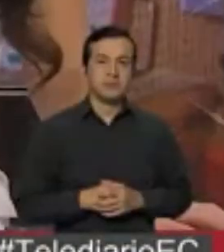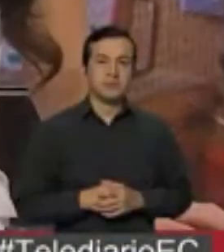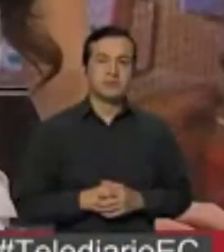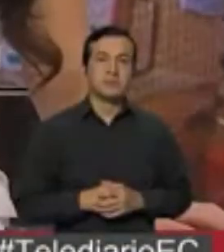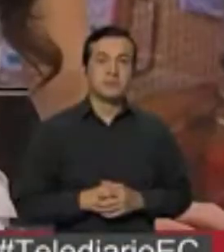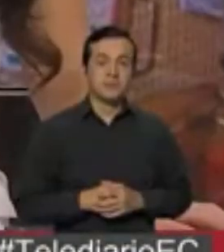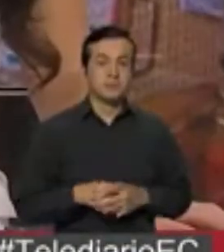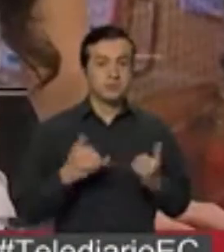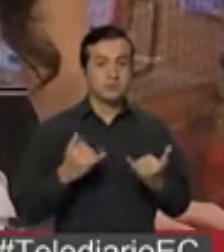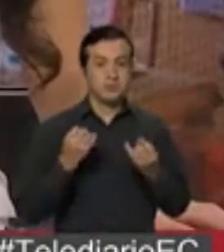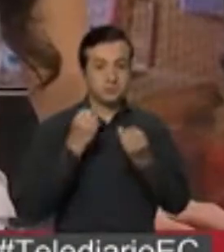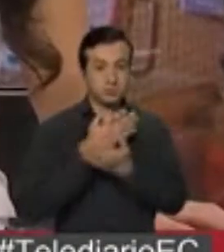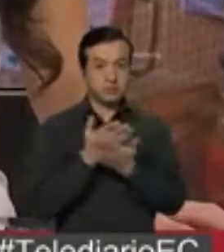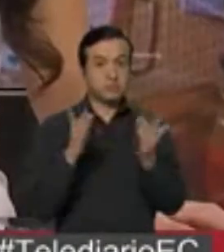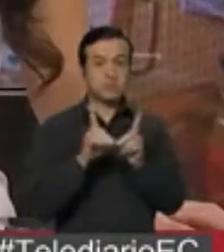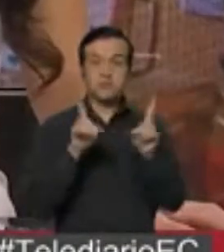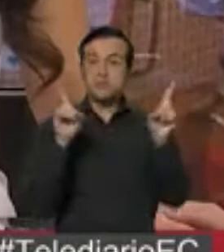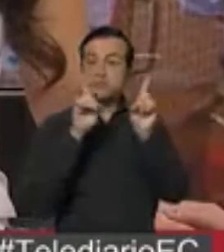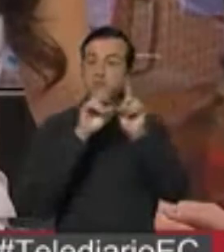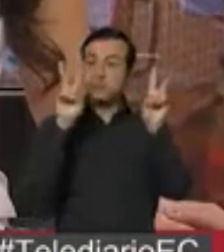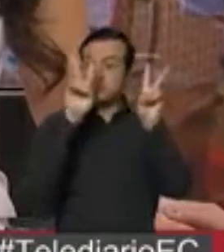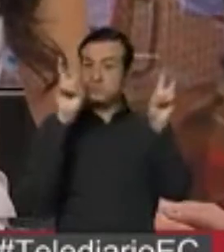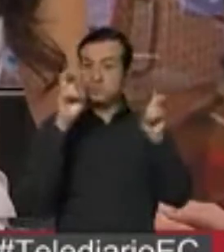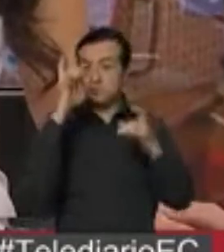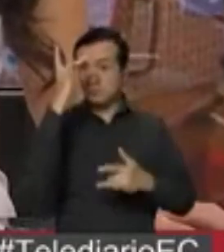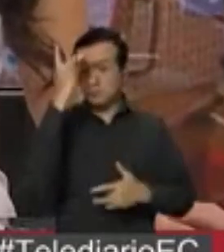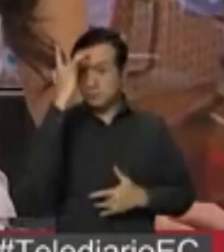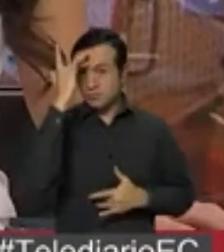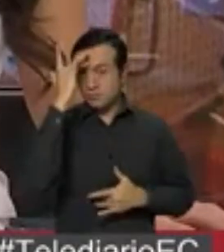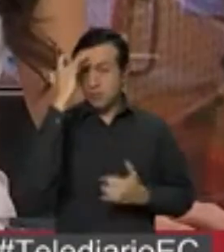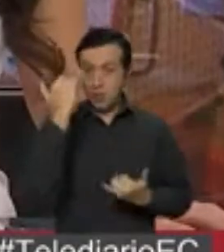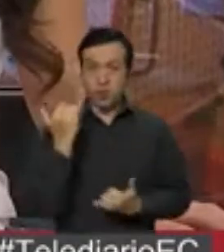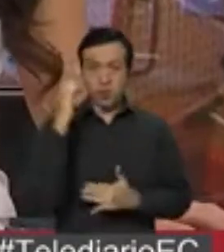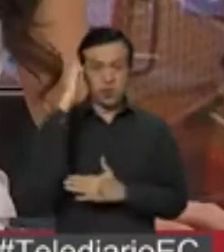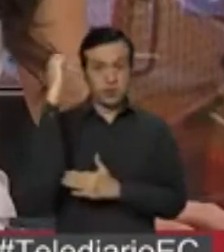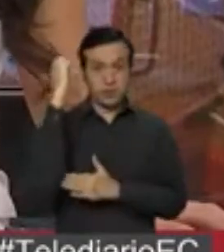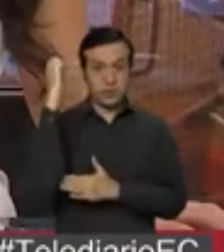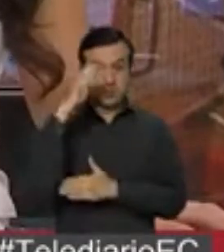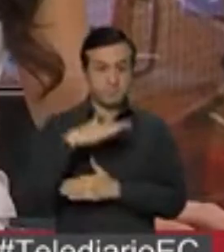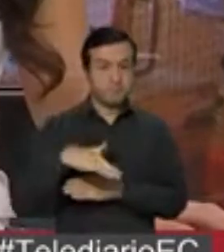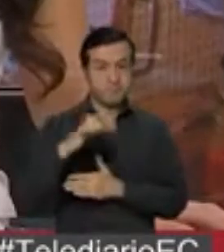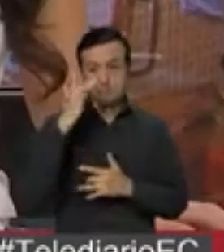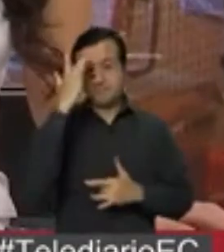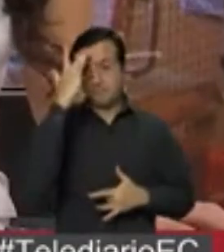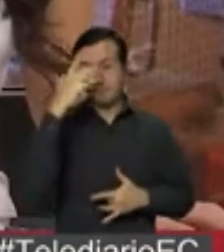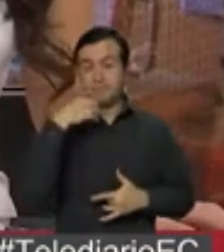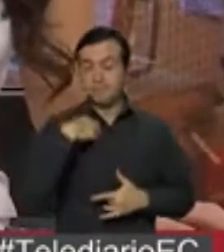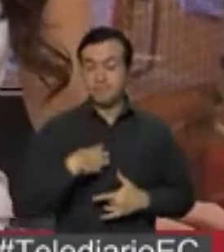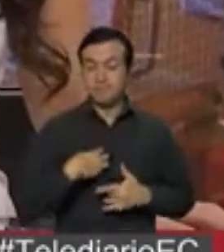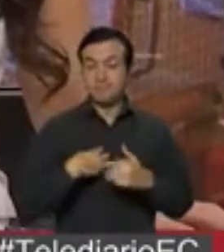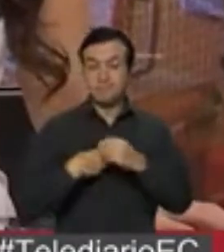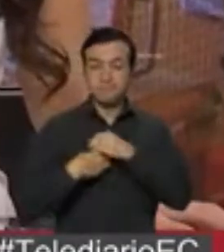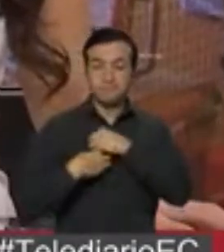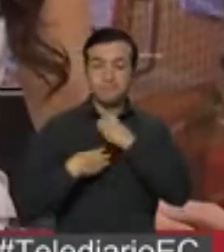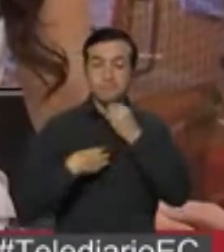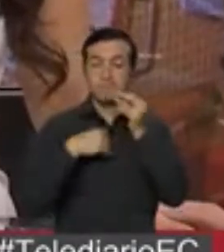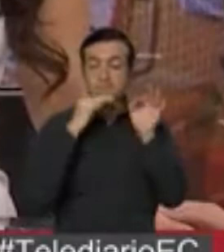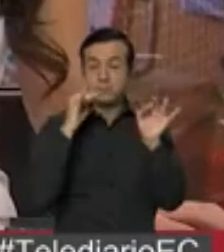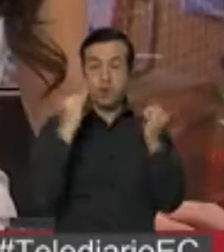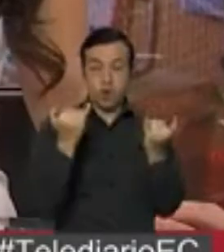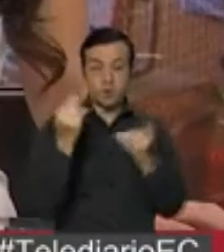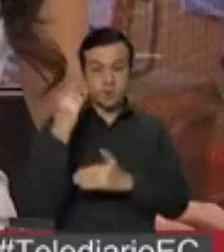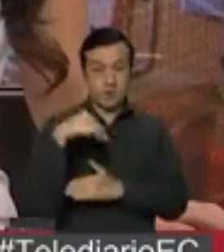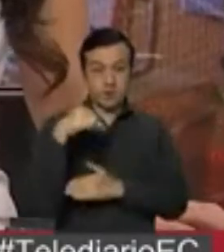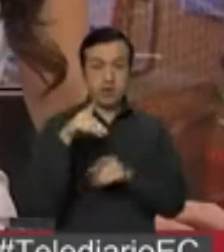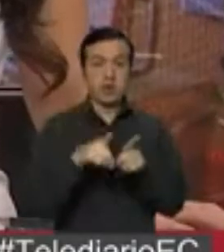Revisamos ahora mismo las cifras relacionadas a la situación de emergencia sanitaria por efectos del coronavirus correspondientes a este día